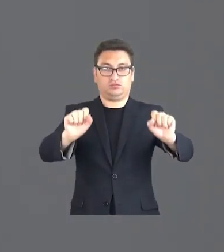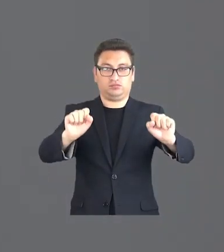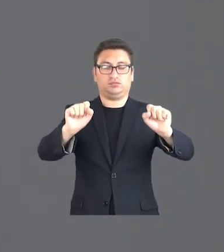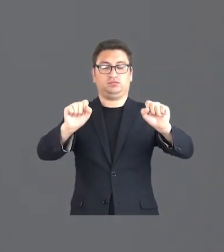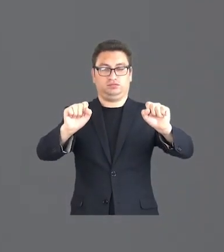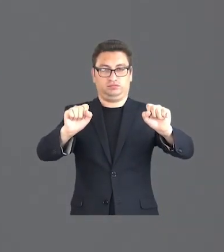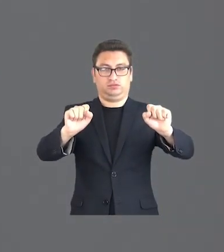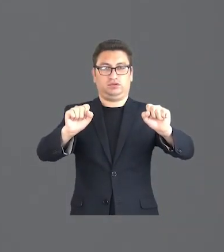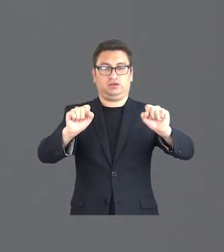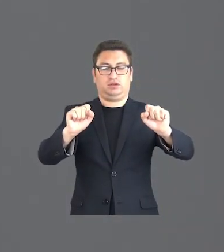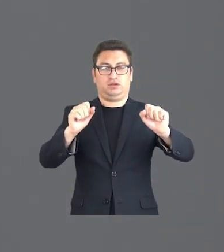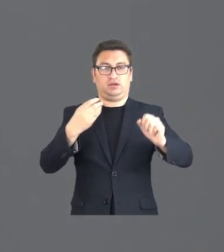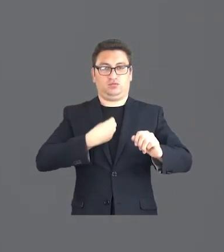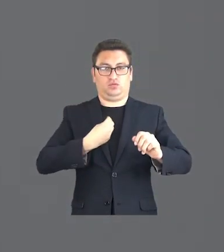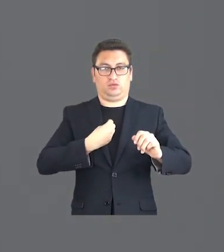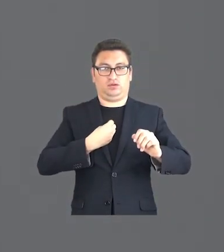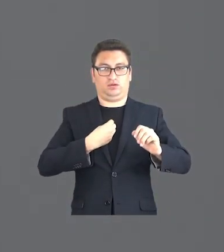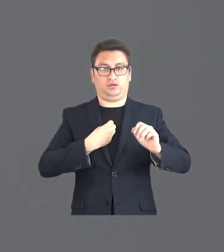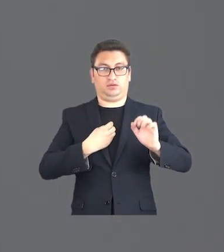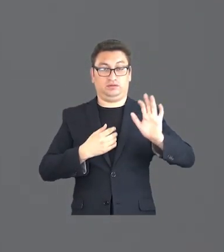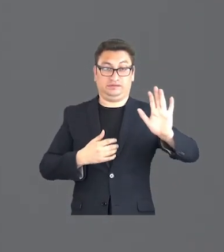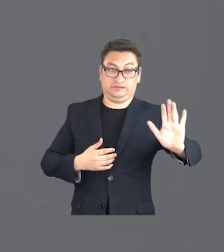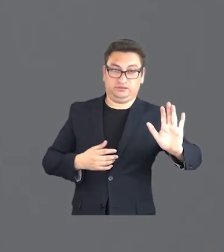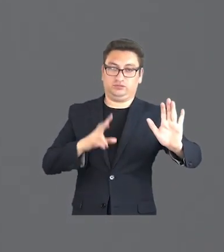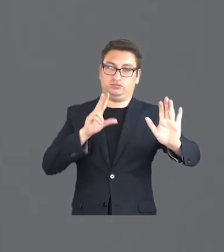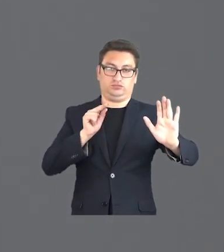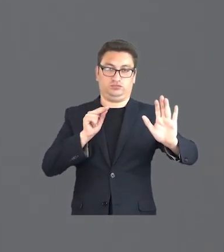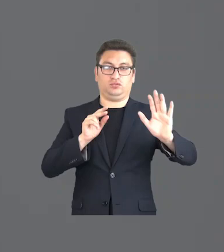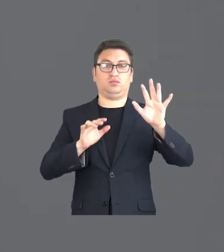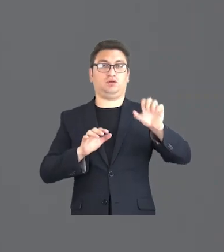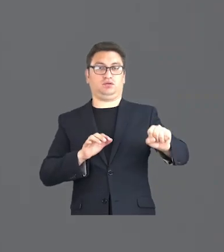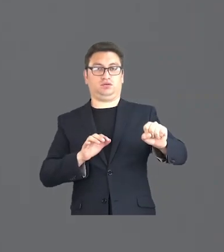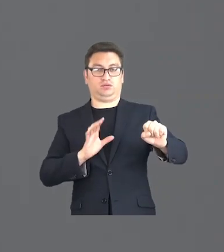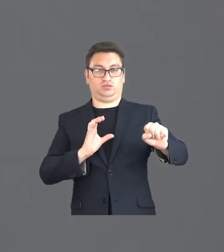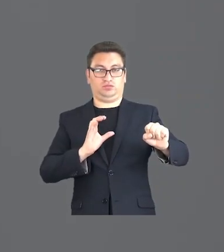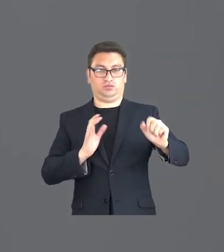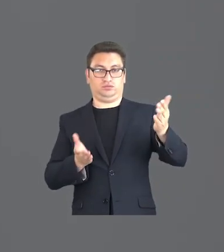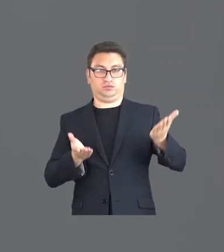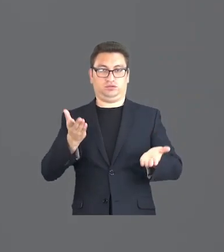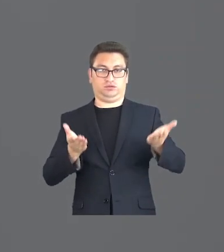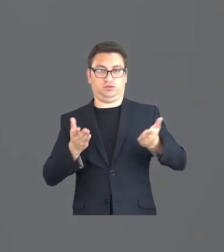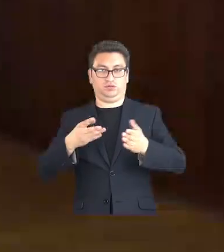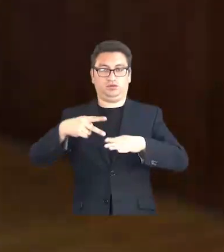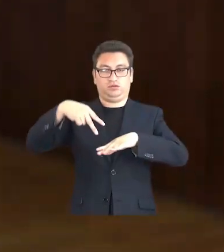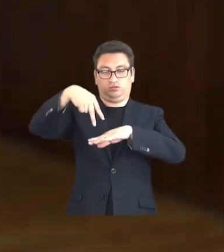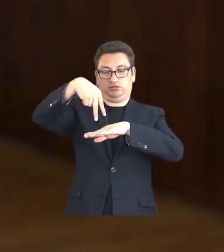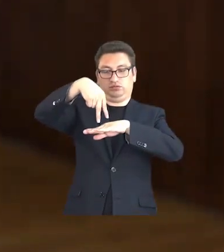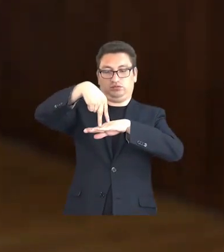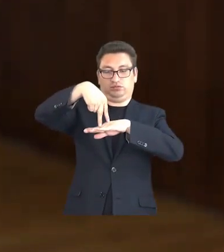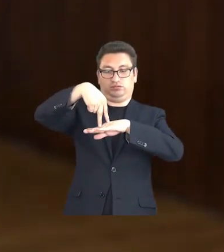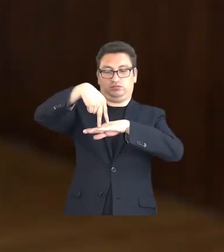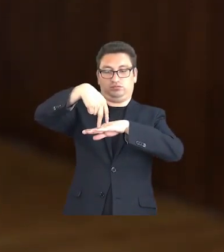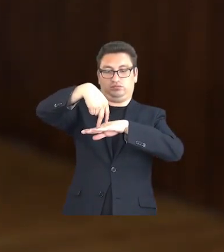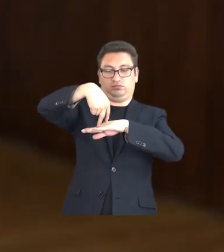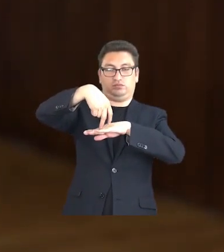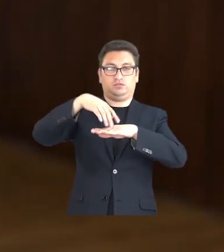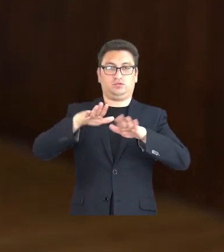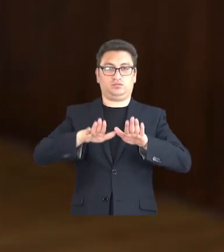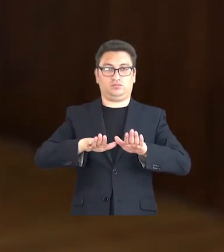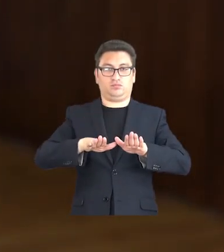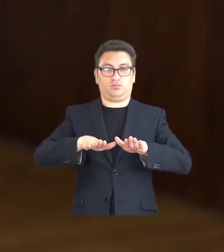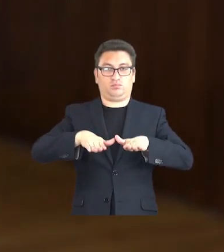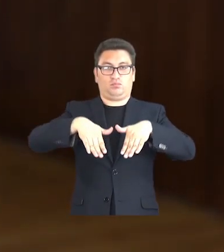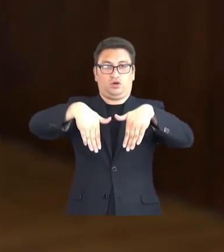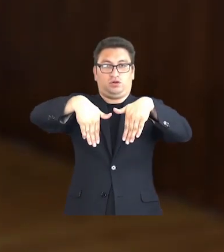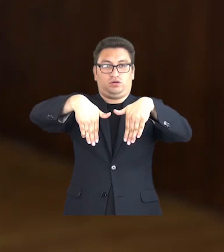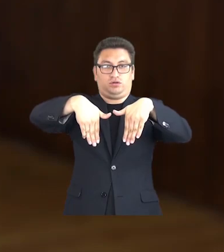Descansa las manos sobre una superficie estable para mantener el equilibrio, pero no te apoyes en ellas. Levántate lentamente sobre